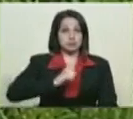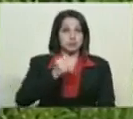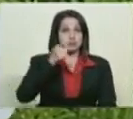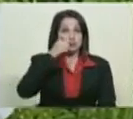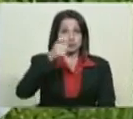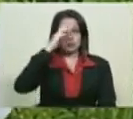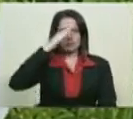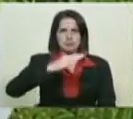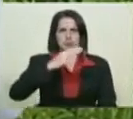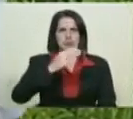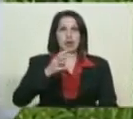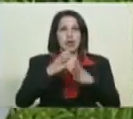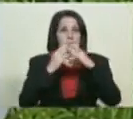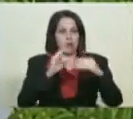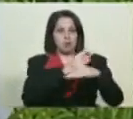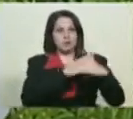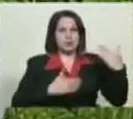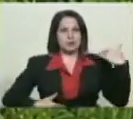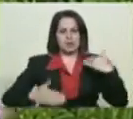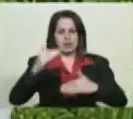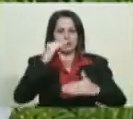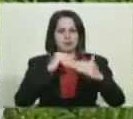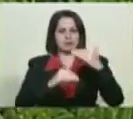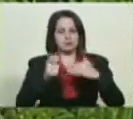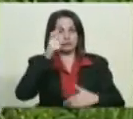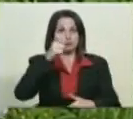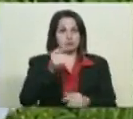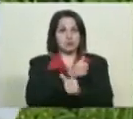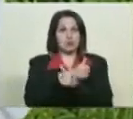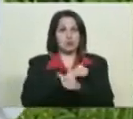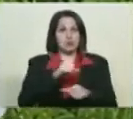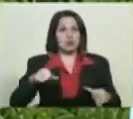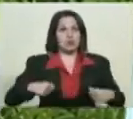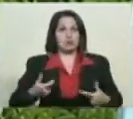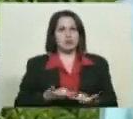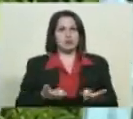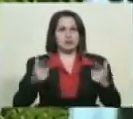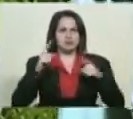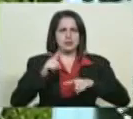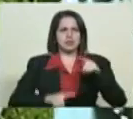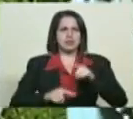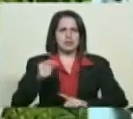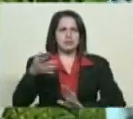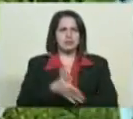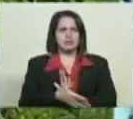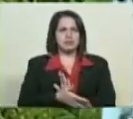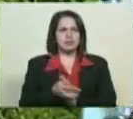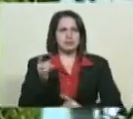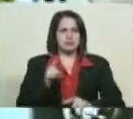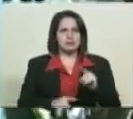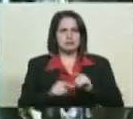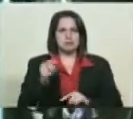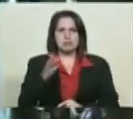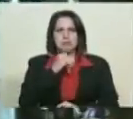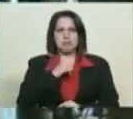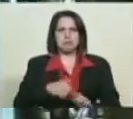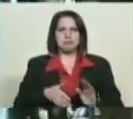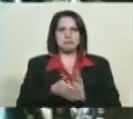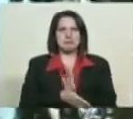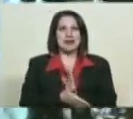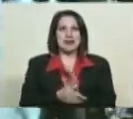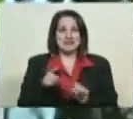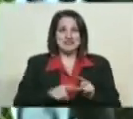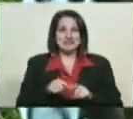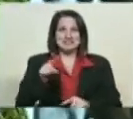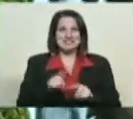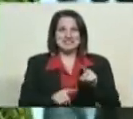Además, también el vicepresidente para la soberanía política y paz, general en jefe Vladimir Padrino López, realizaba esa invitación al